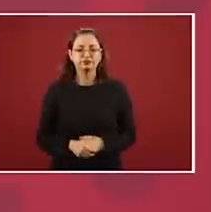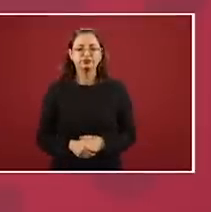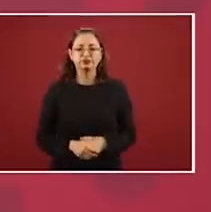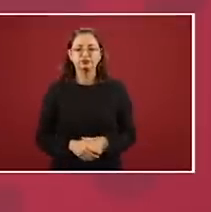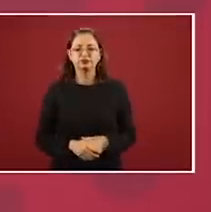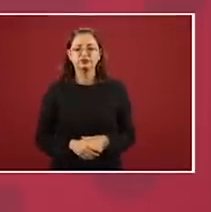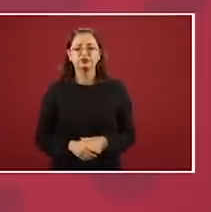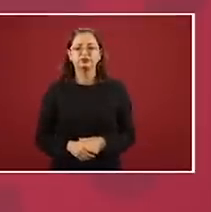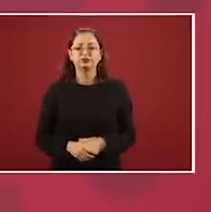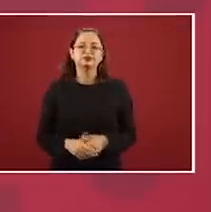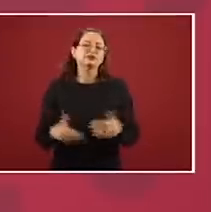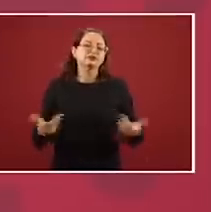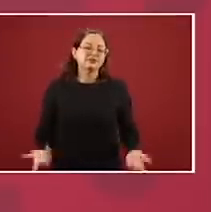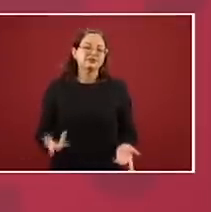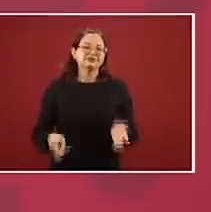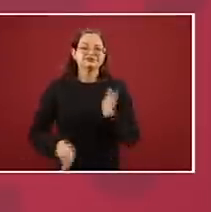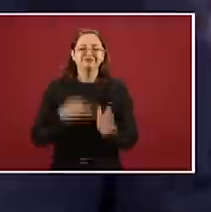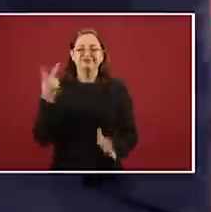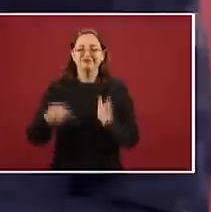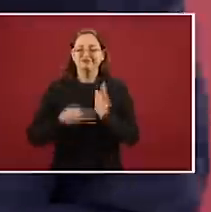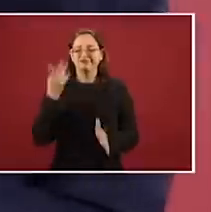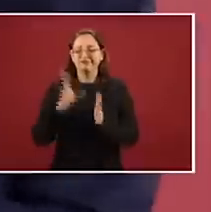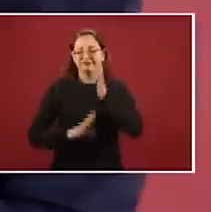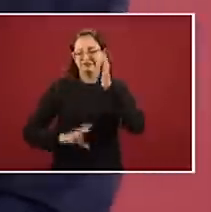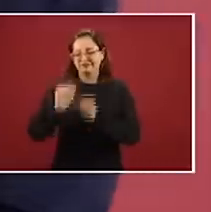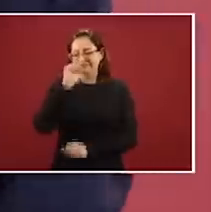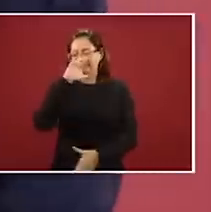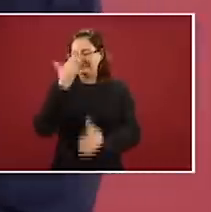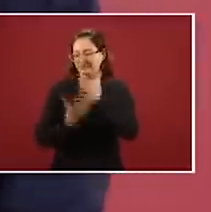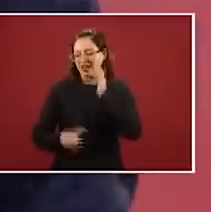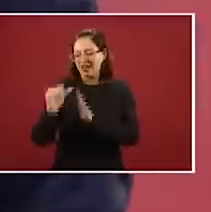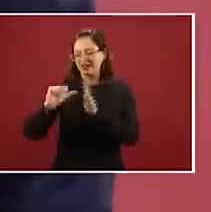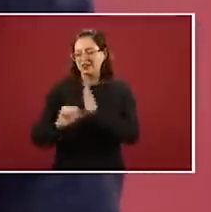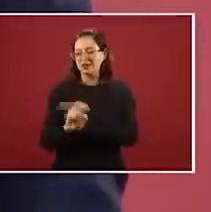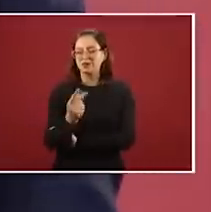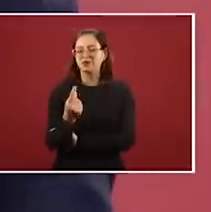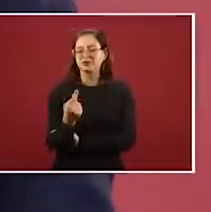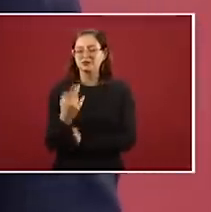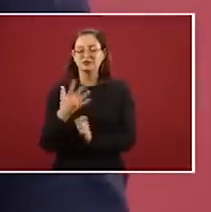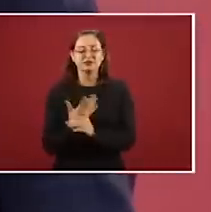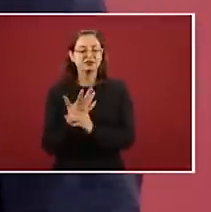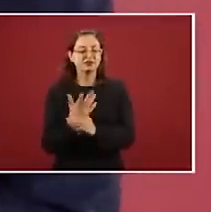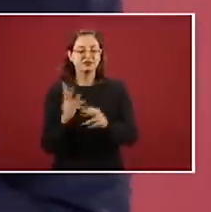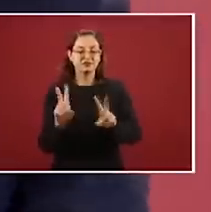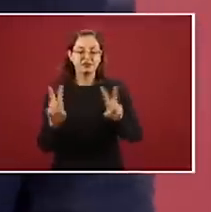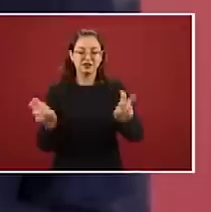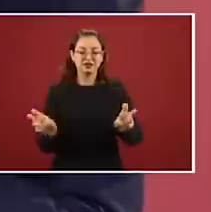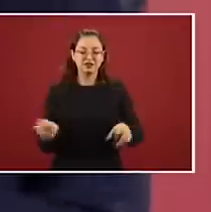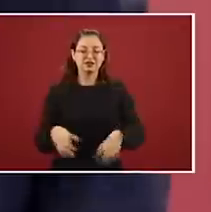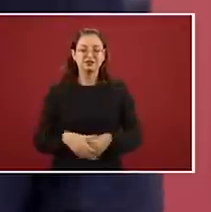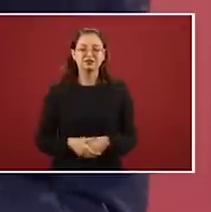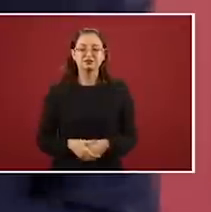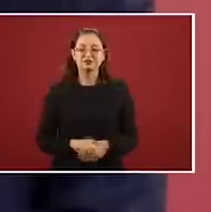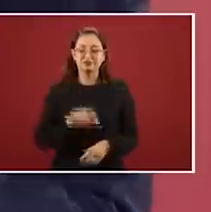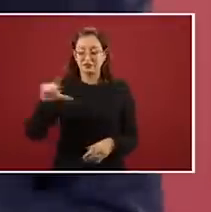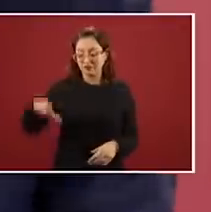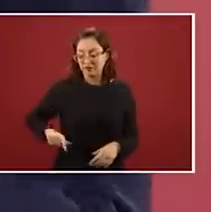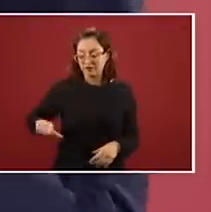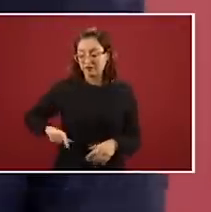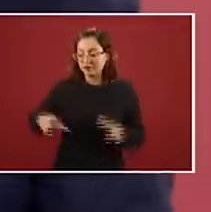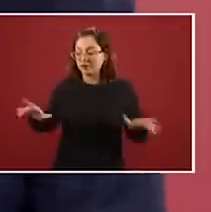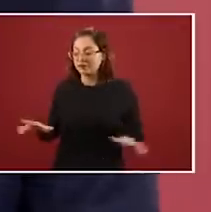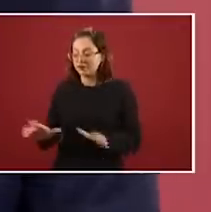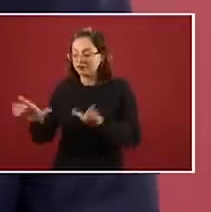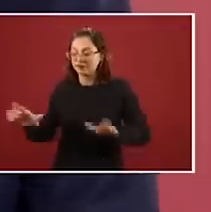Incluso se violaba la Constitución. El artículo 25 de la Constitución establece que el Estado debe promover